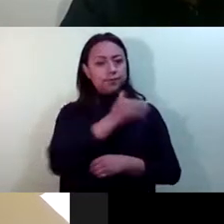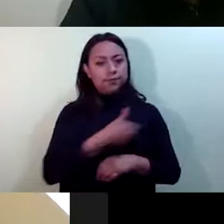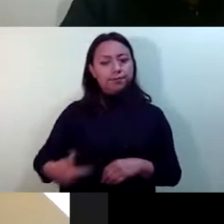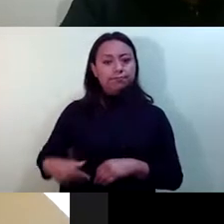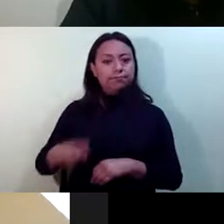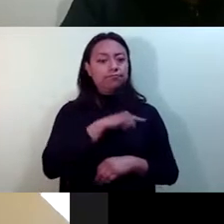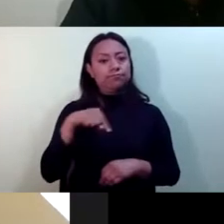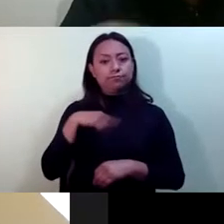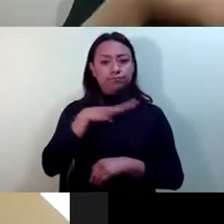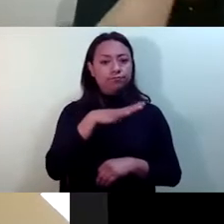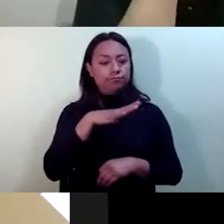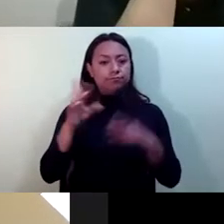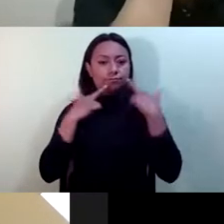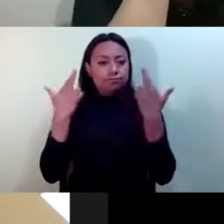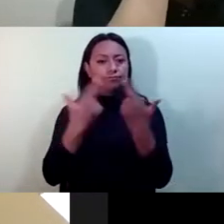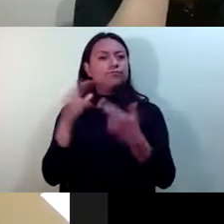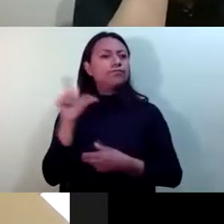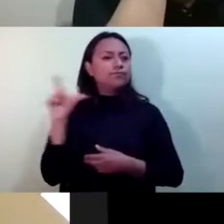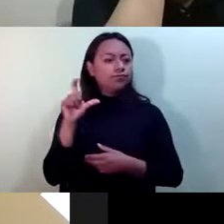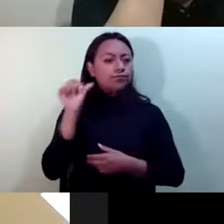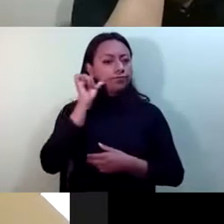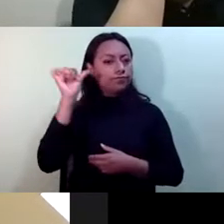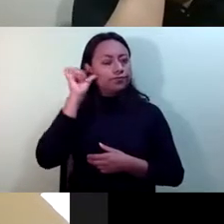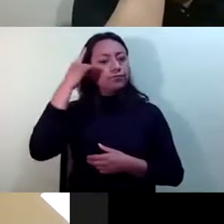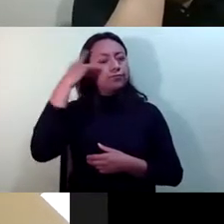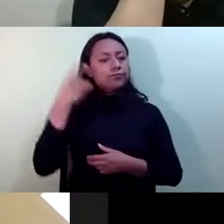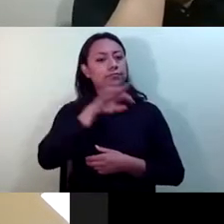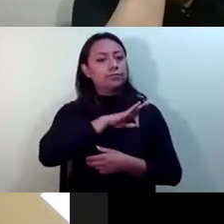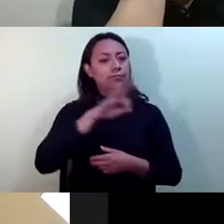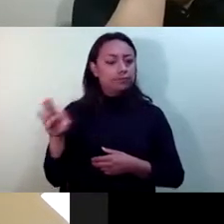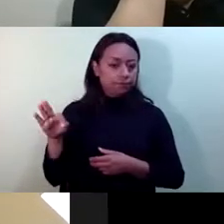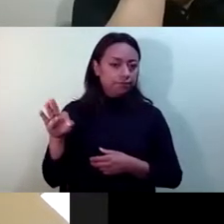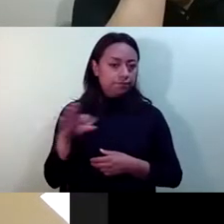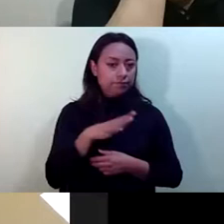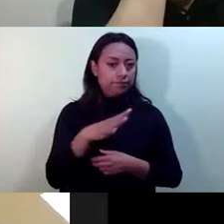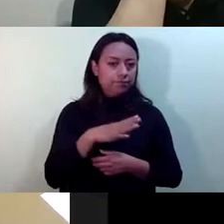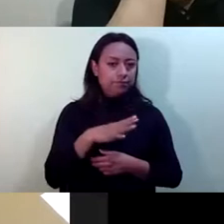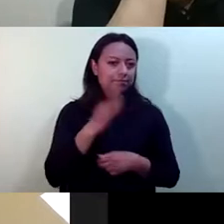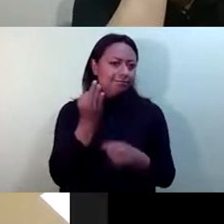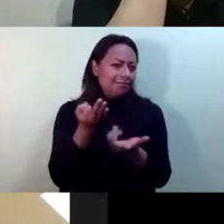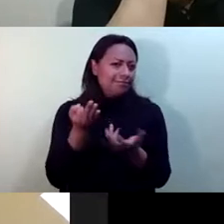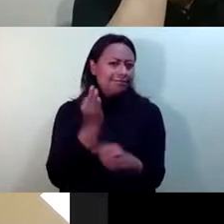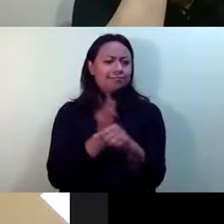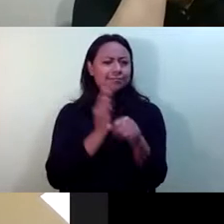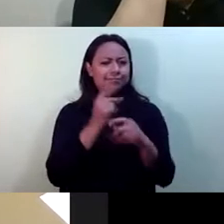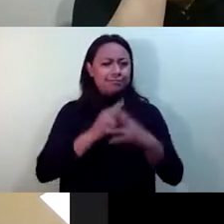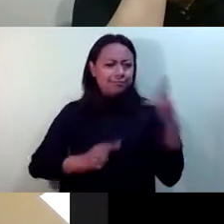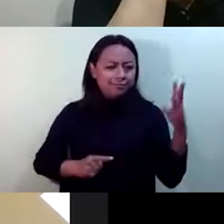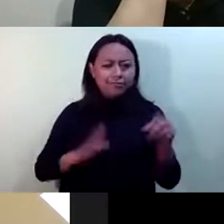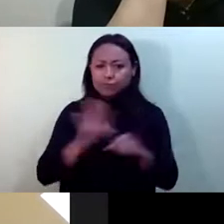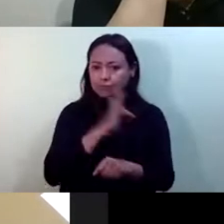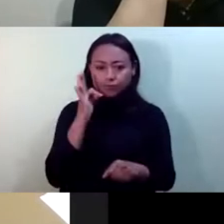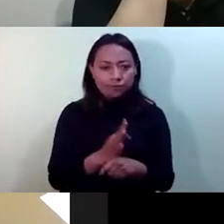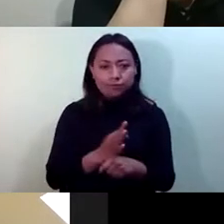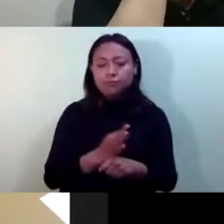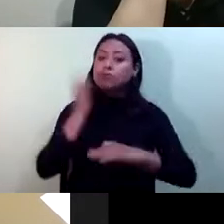reunión el día de ayer para que pudiéramos estar virtiendo en estas horas los elementos suficientes por parte